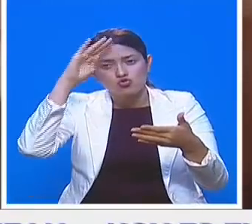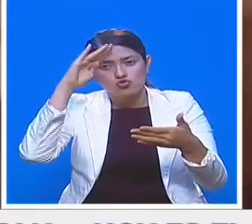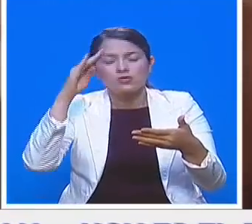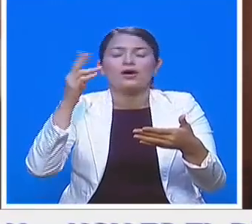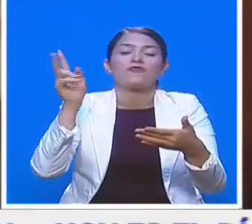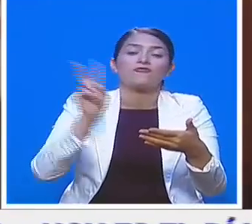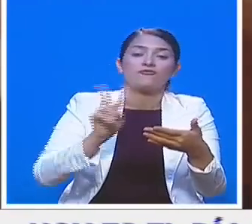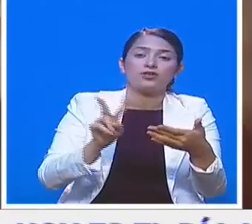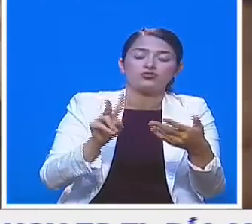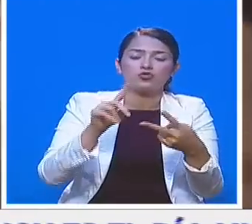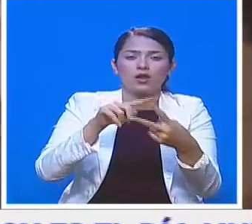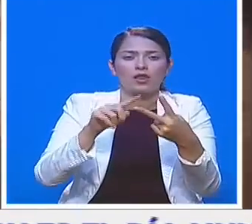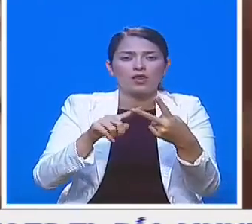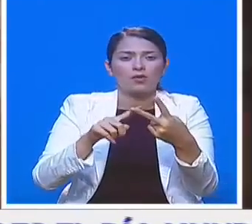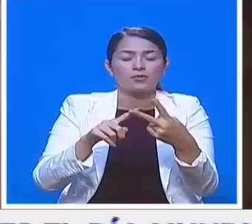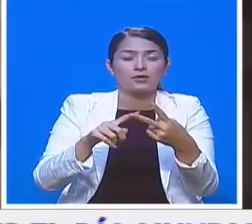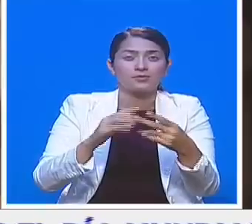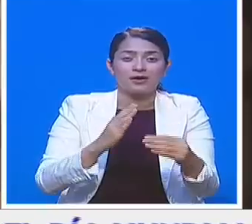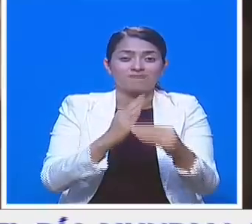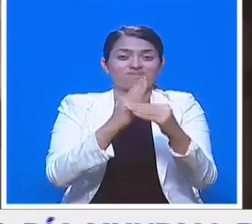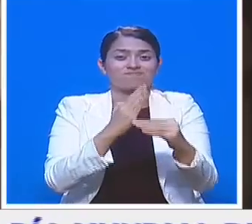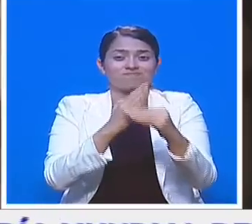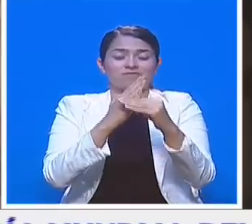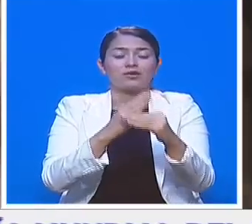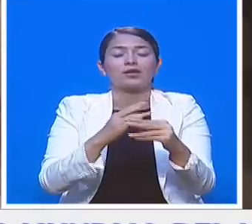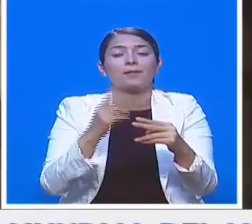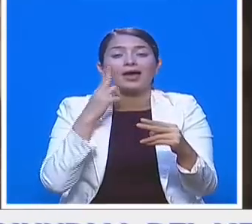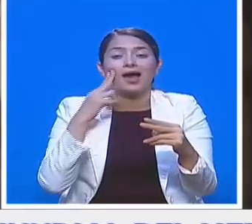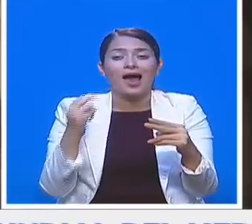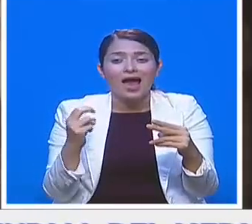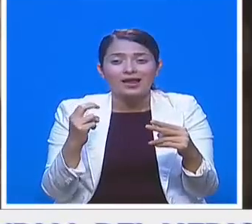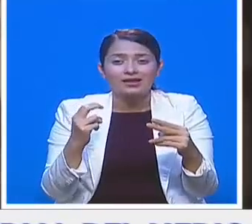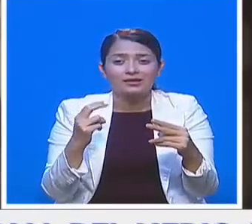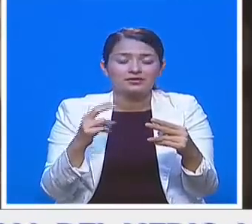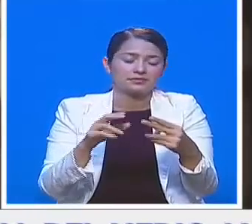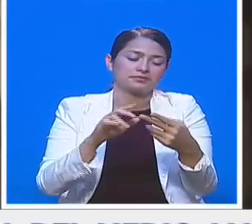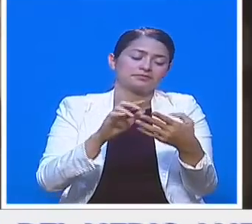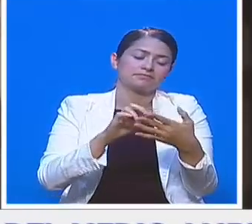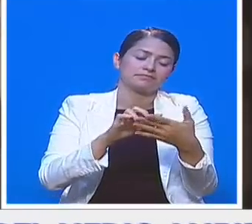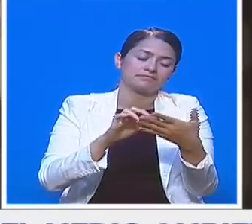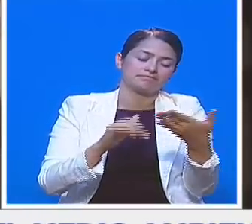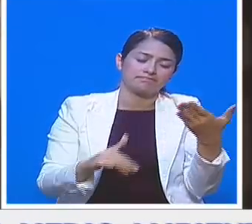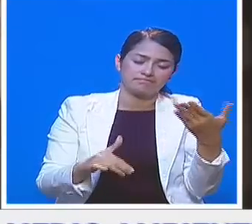país de más alta restricción, junto con Haití también.